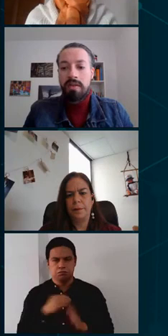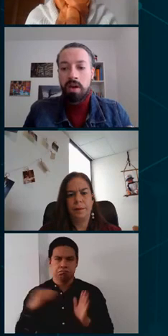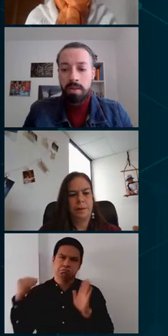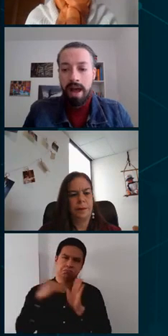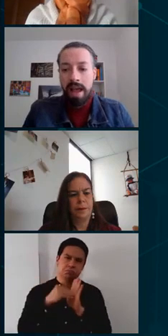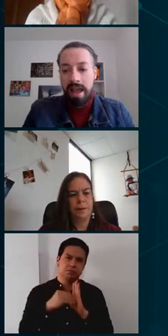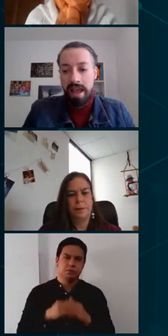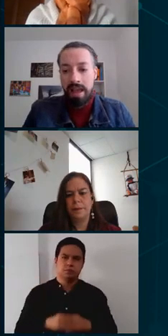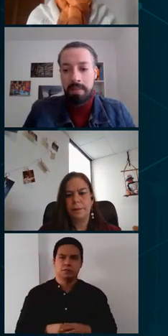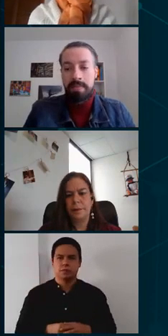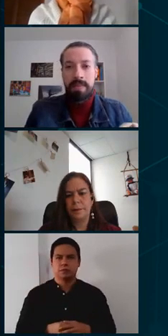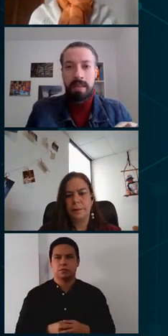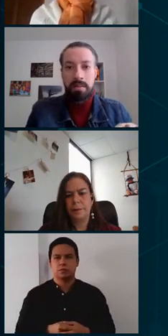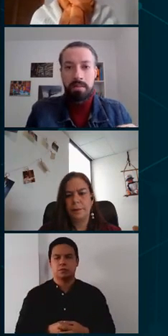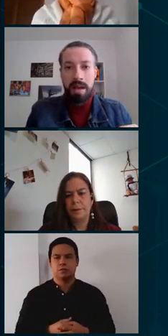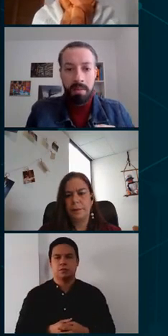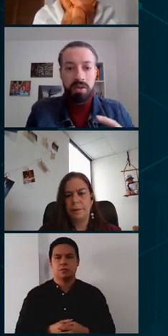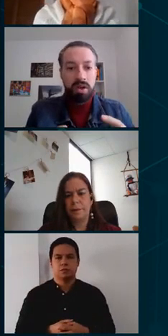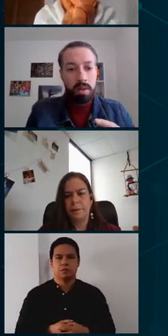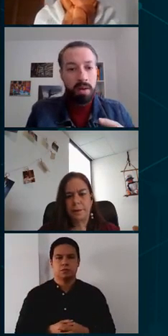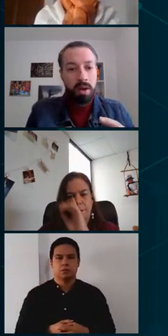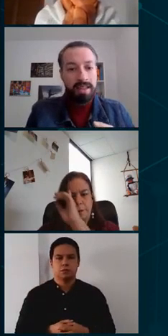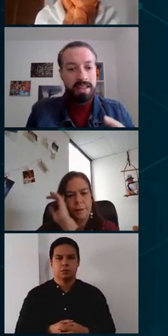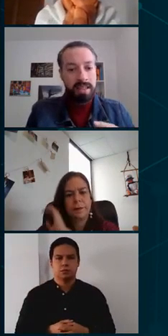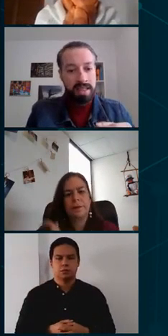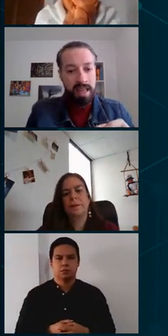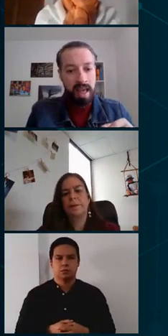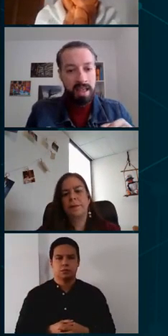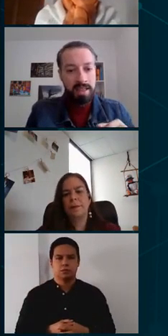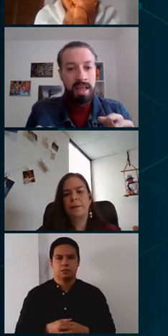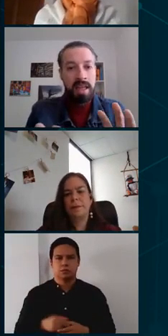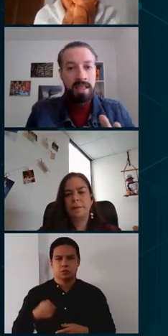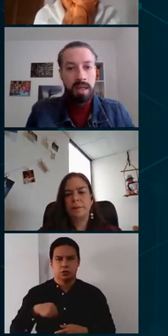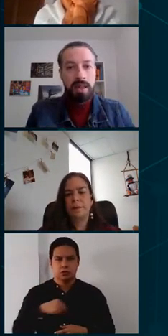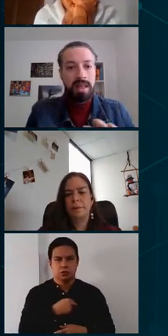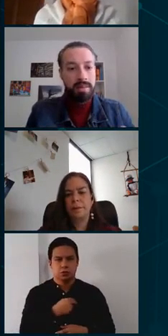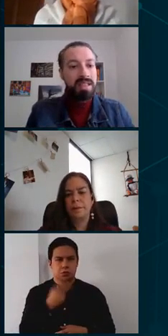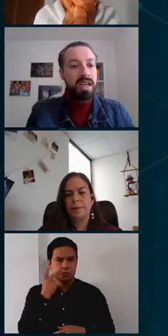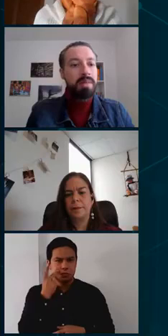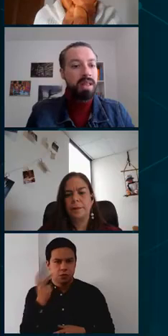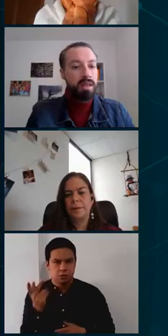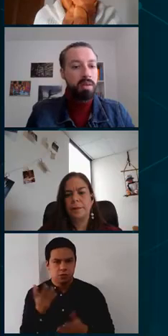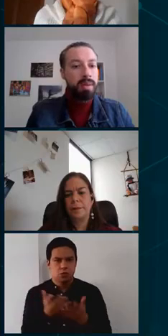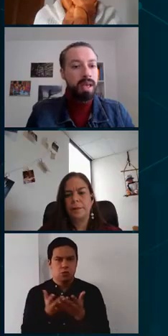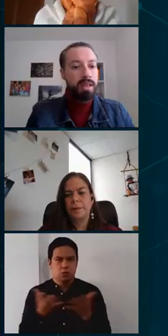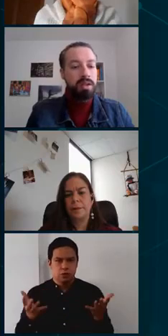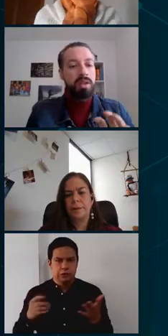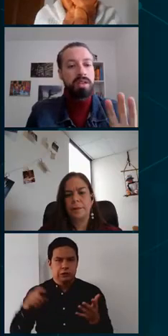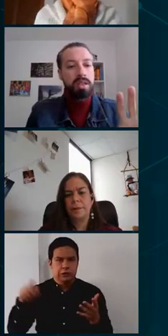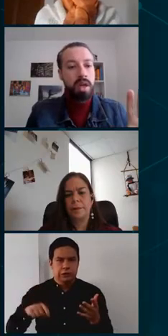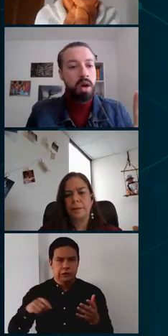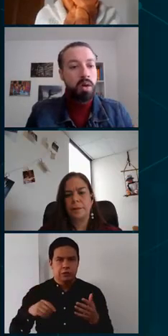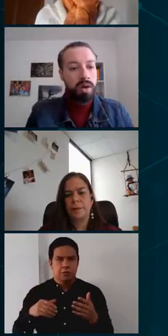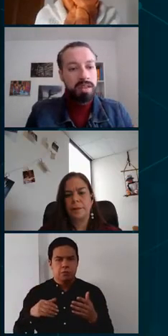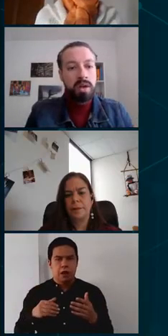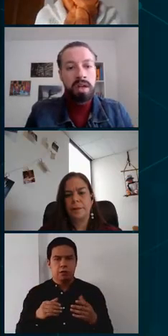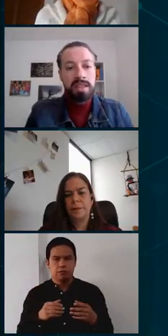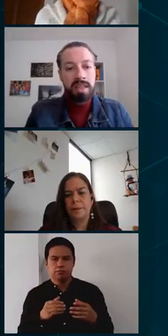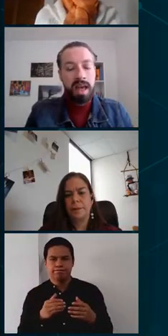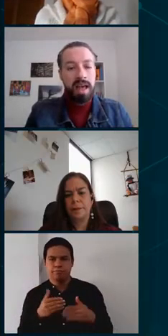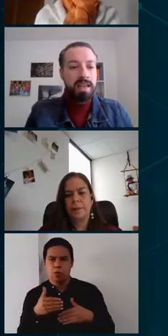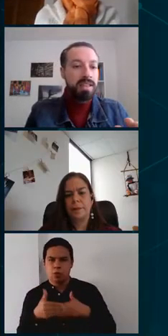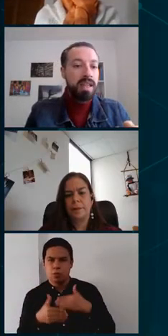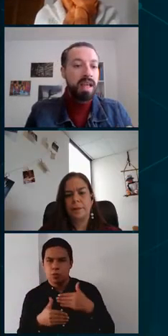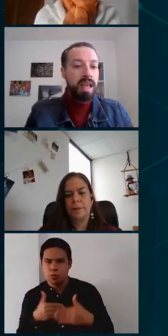Que de alguna forma vemos cómo esas necesidades se van también segmentando un poquito. Entonces, unas